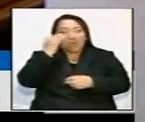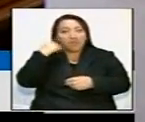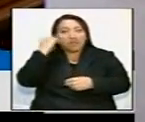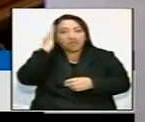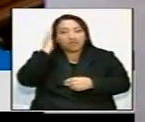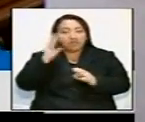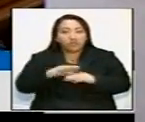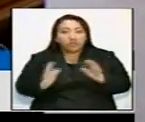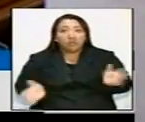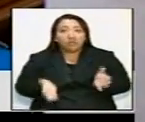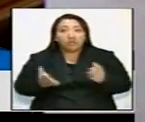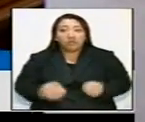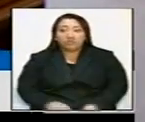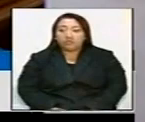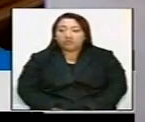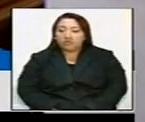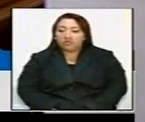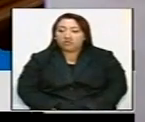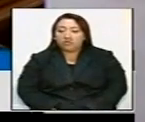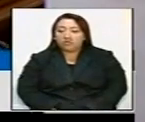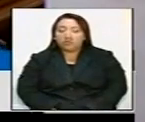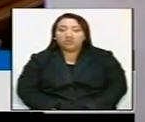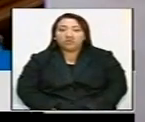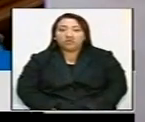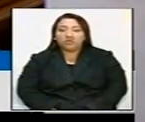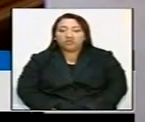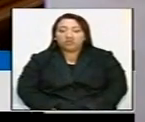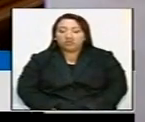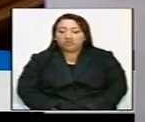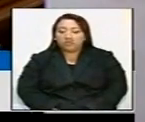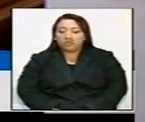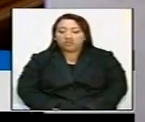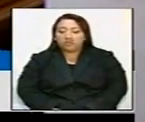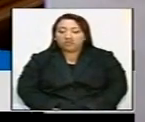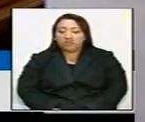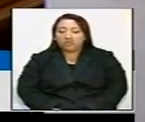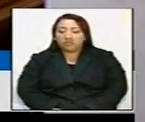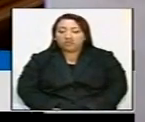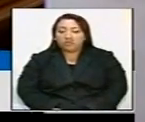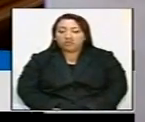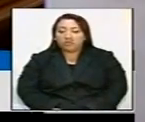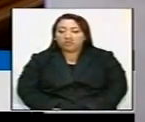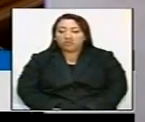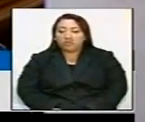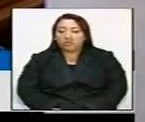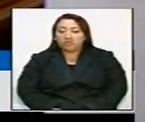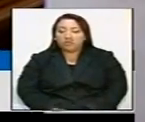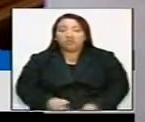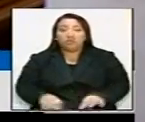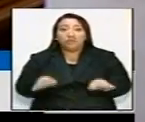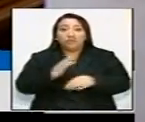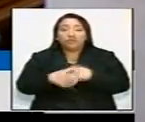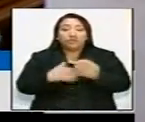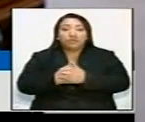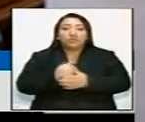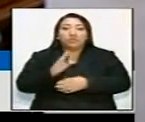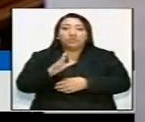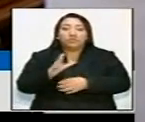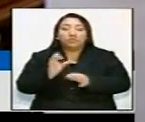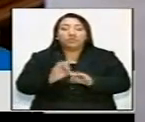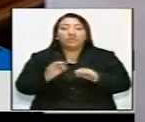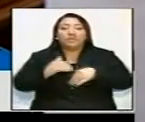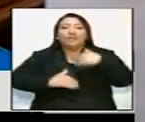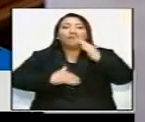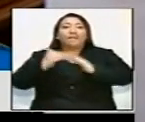un impulso a su primera inserción laboral, y que va a ser muy determinante para todo su